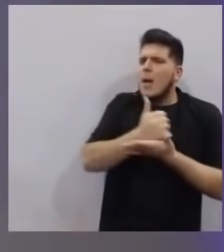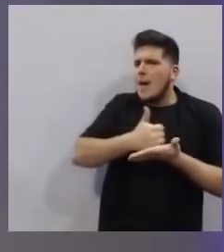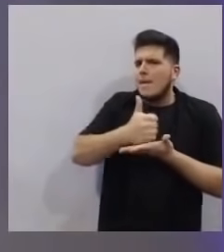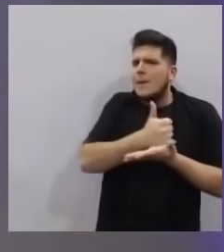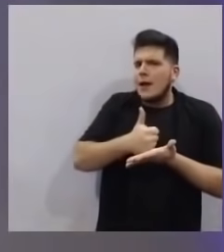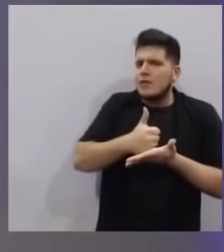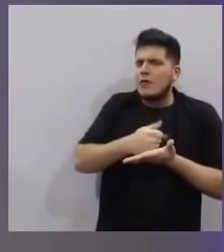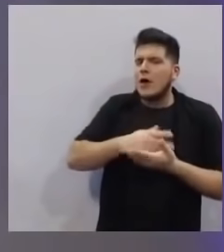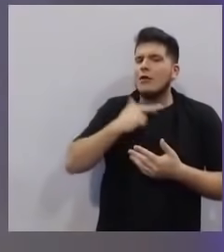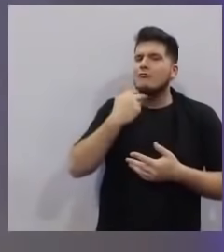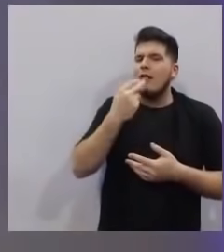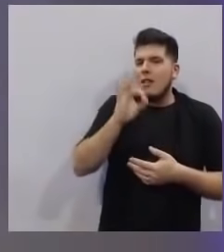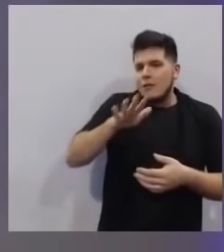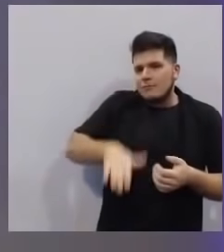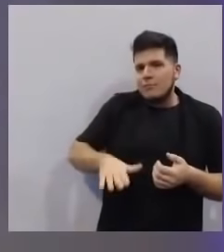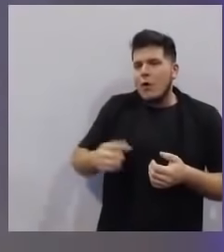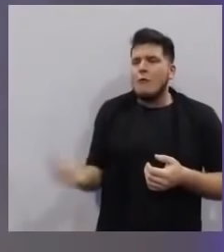robar matar